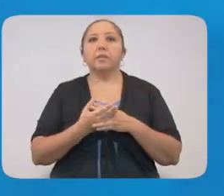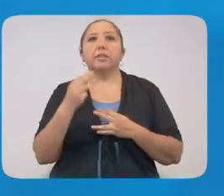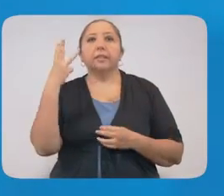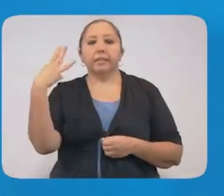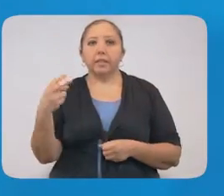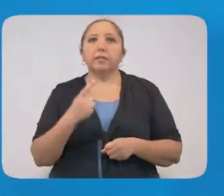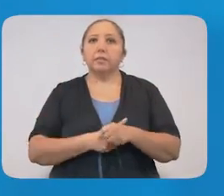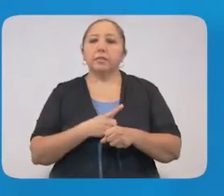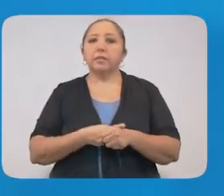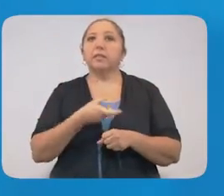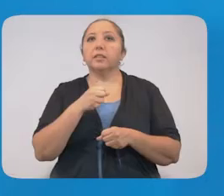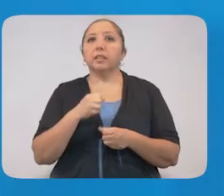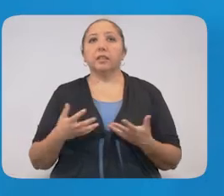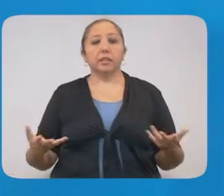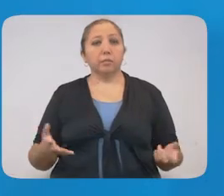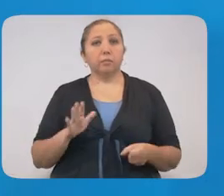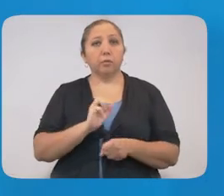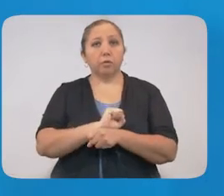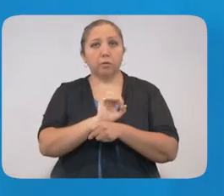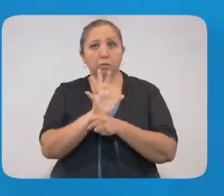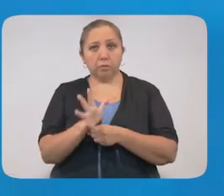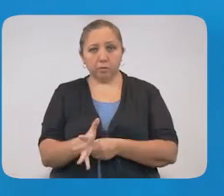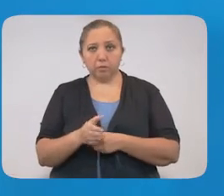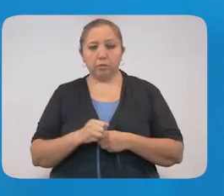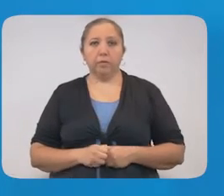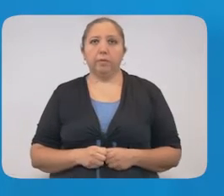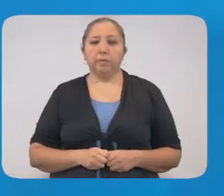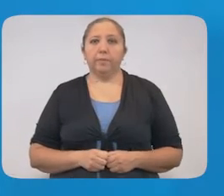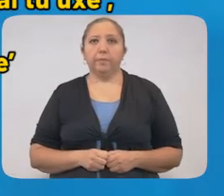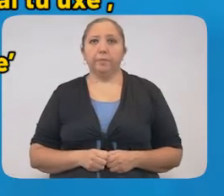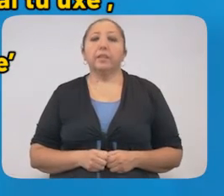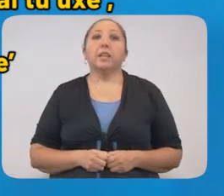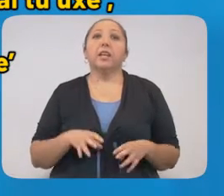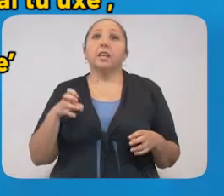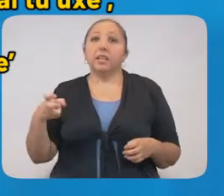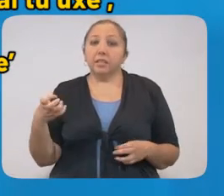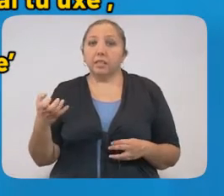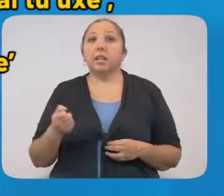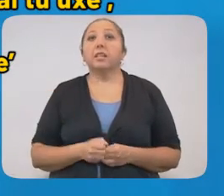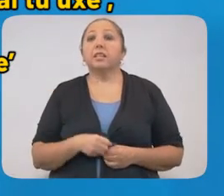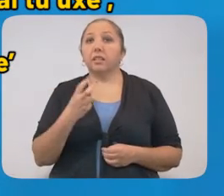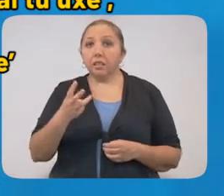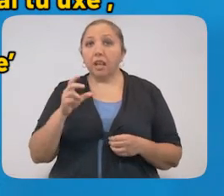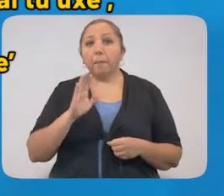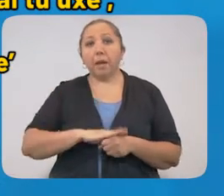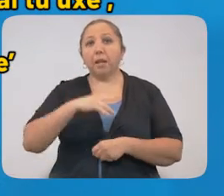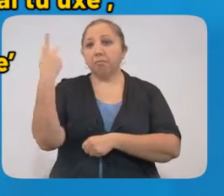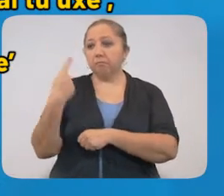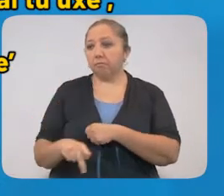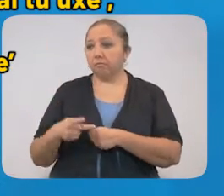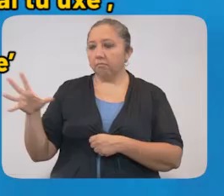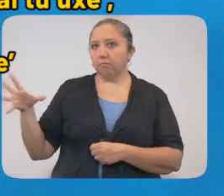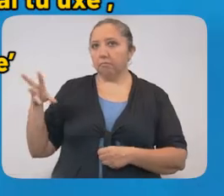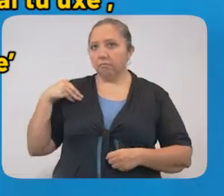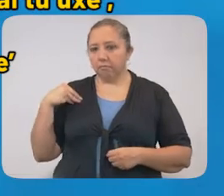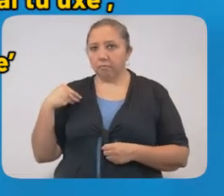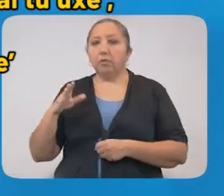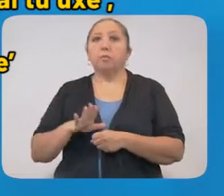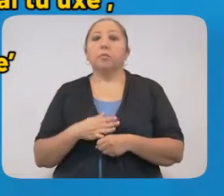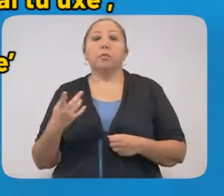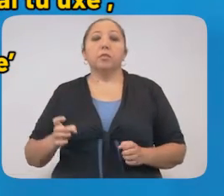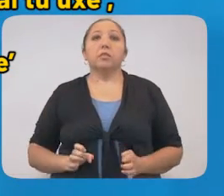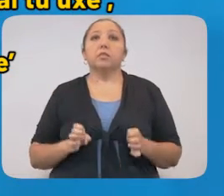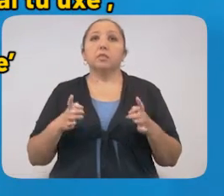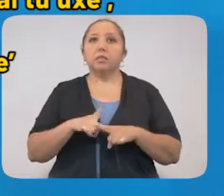de la contingencia sanitaria ocasionada por el coronavirus COVID-19. Esta fase es en la que se corre mayor riesgo de contagio, por lo que